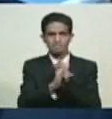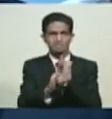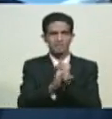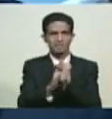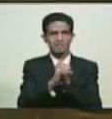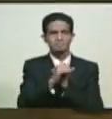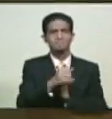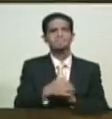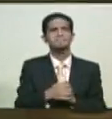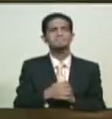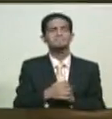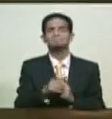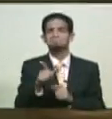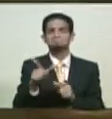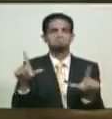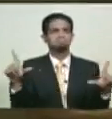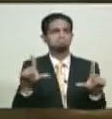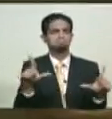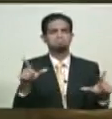extraordinario